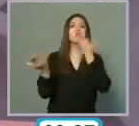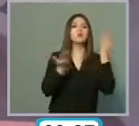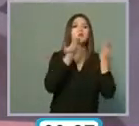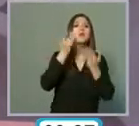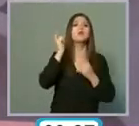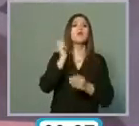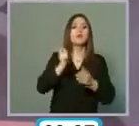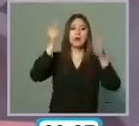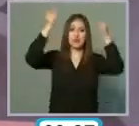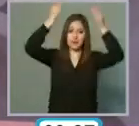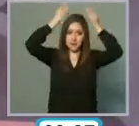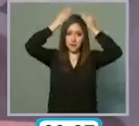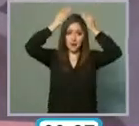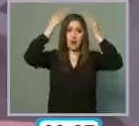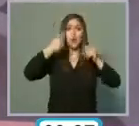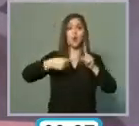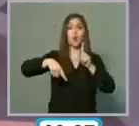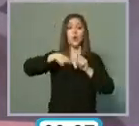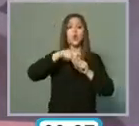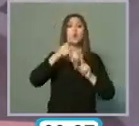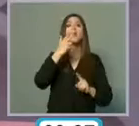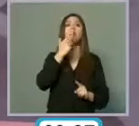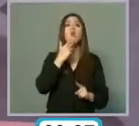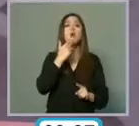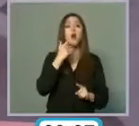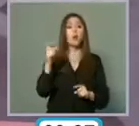enfermería. La Cruz Roja desde su inicio en